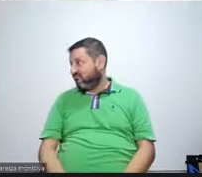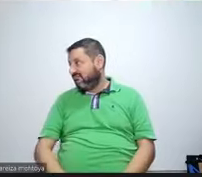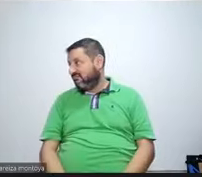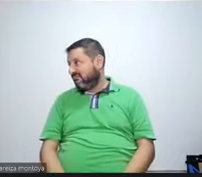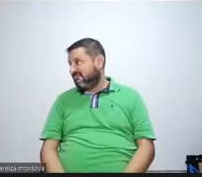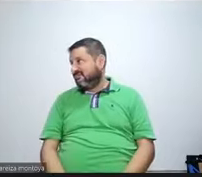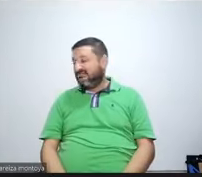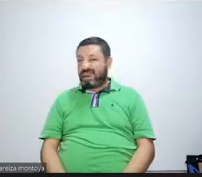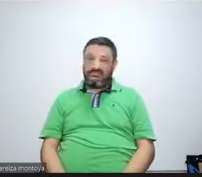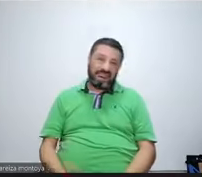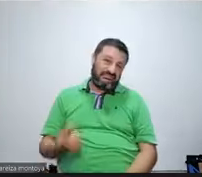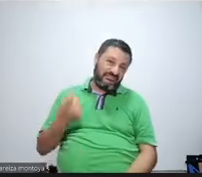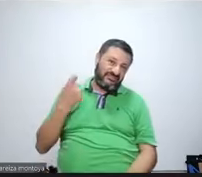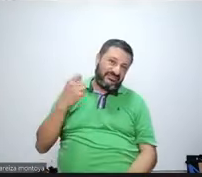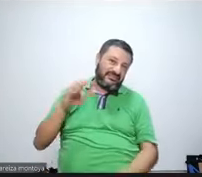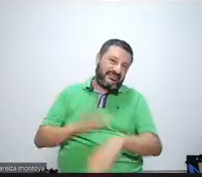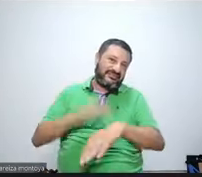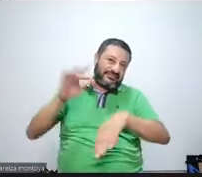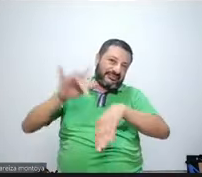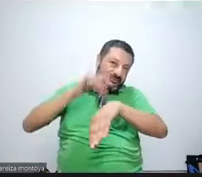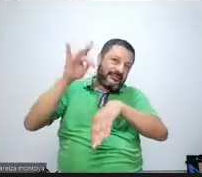hace falta que me diga tal cosita.